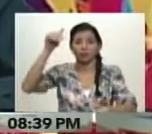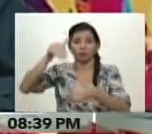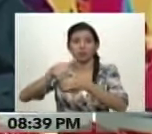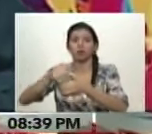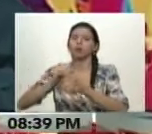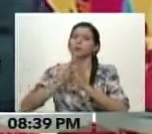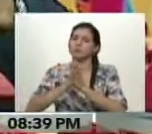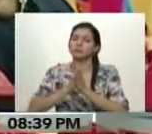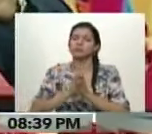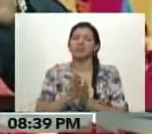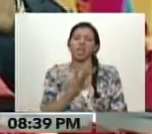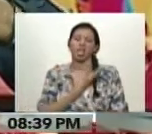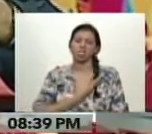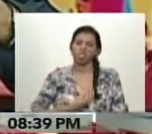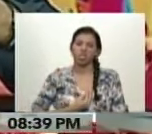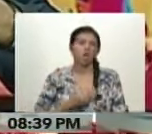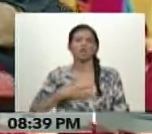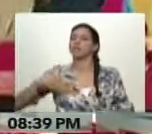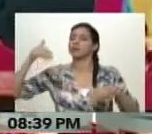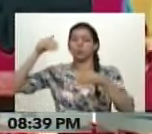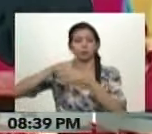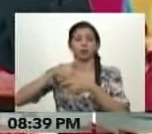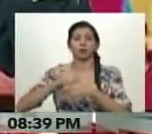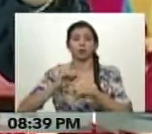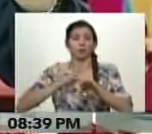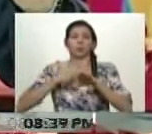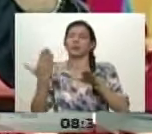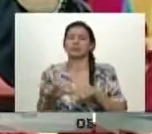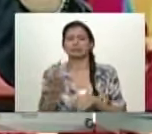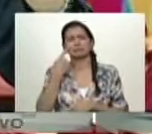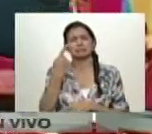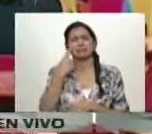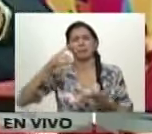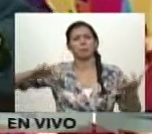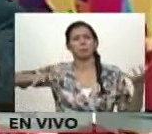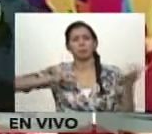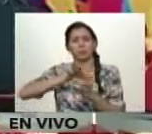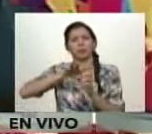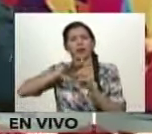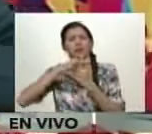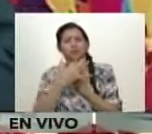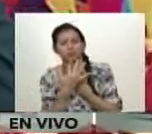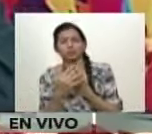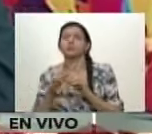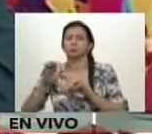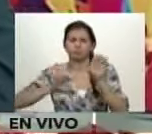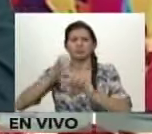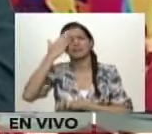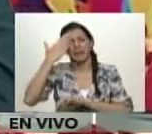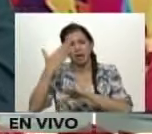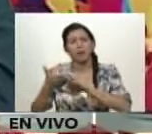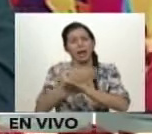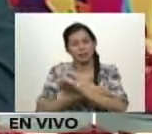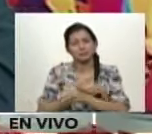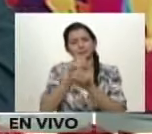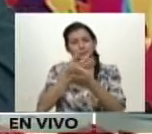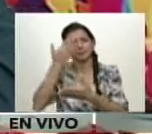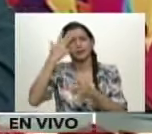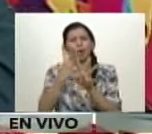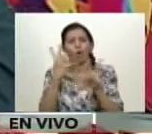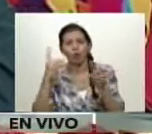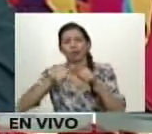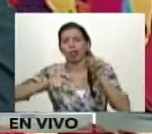que no se motivaron en esta oportunidad por todas las razones que hemos evaluado y que ya conocemos.